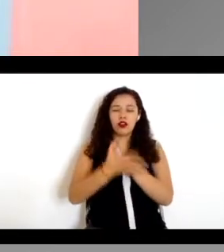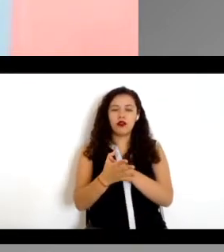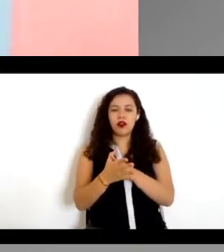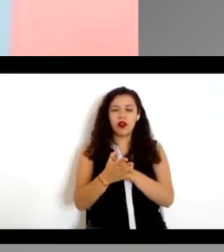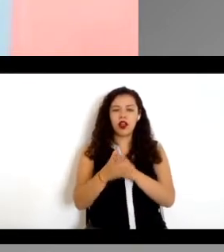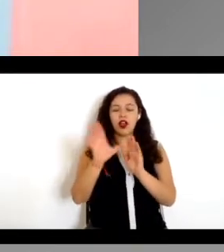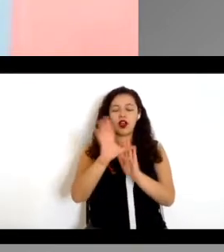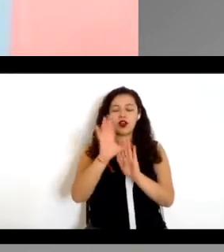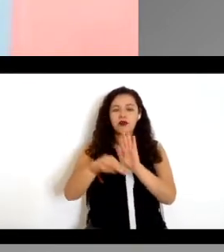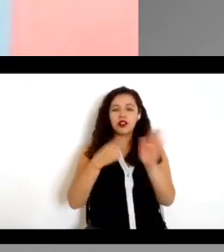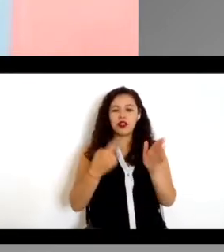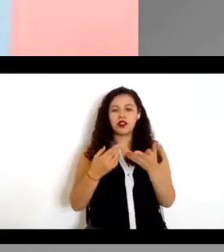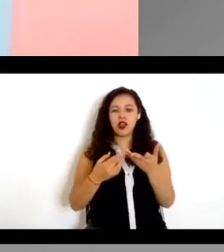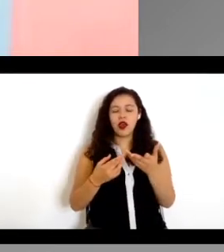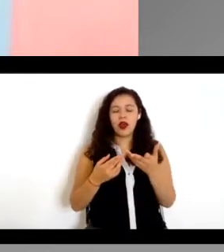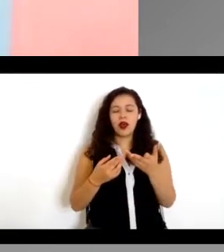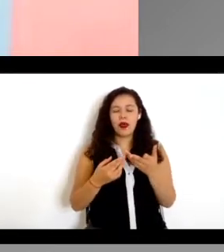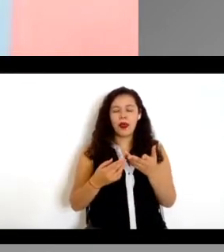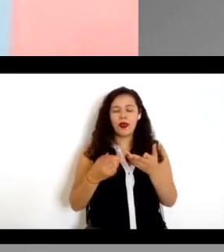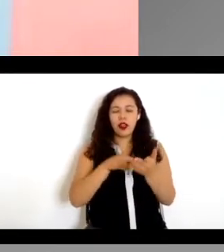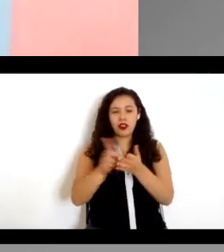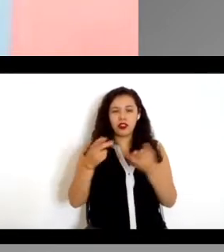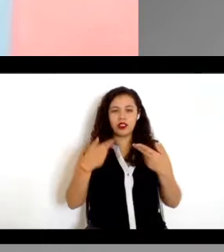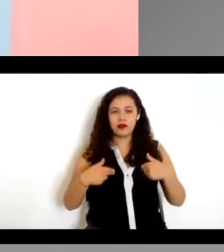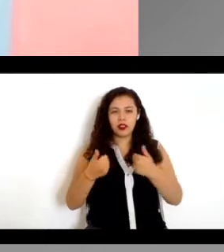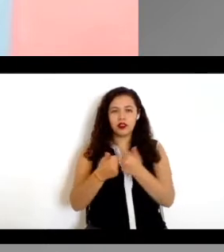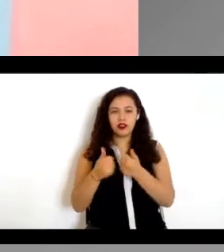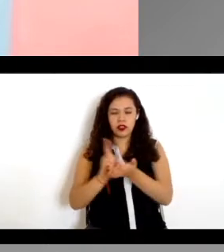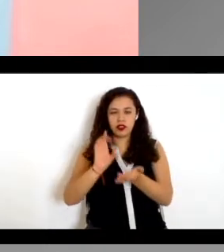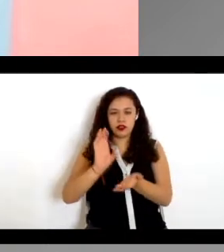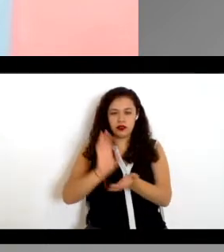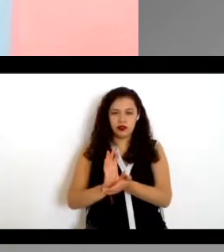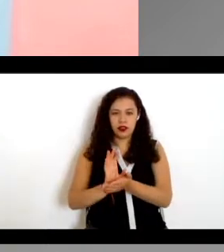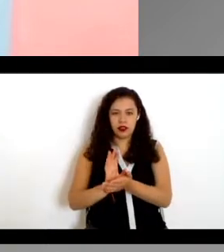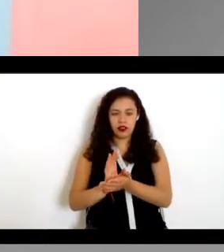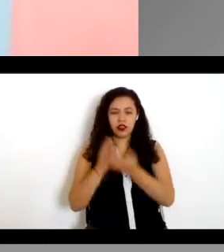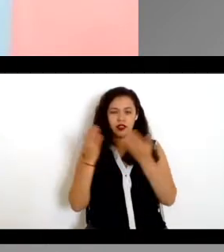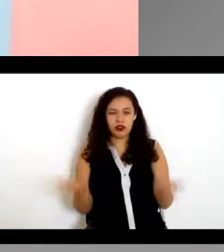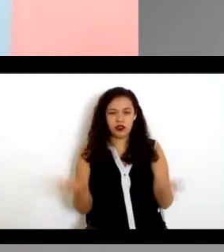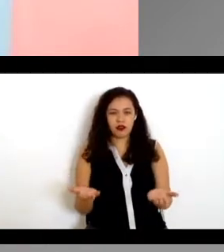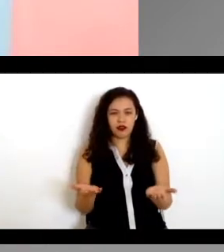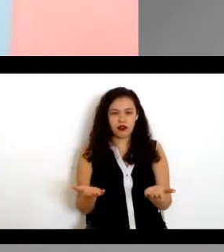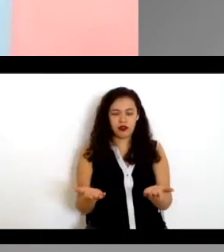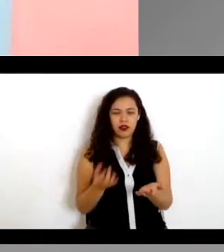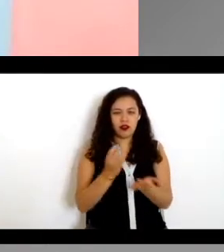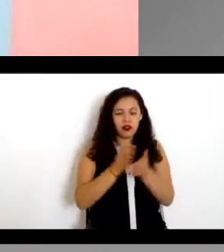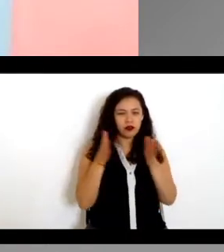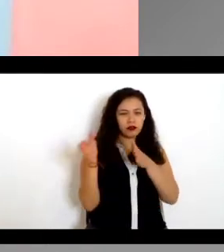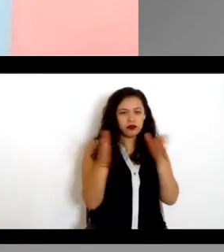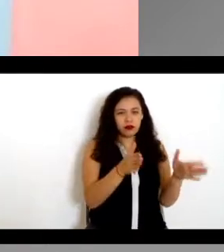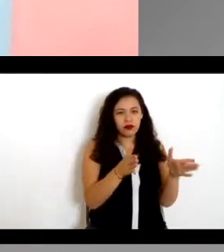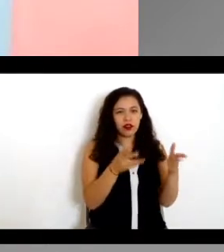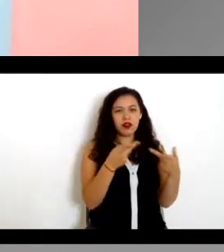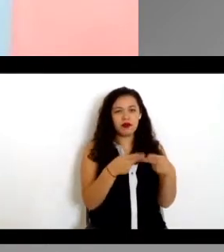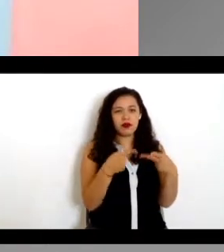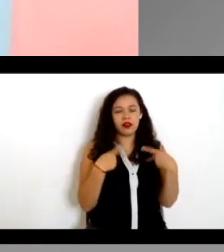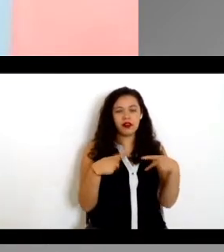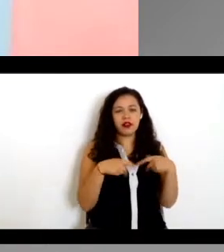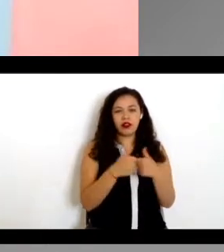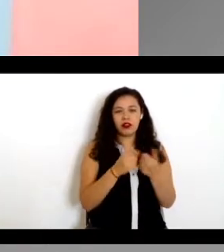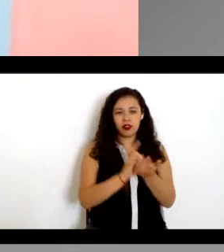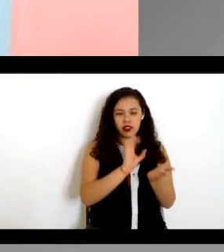Discapacidad. Seguimos hablando de inclusión cuando desafortunadamente solo lo encasillamos en el tema de personas con discapacidad.